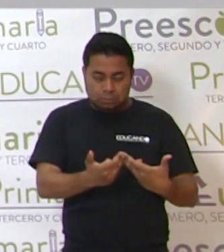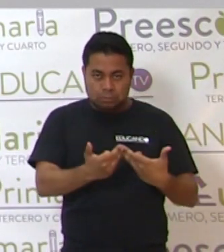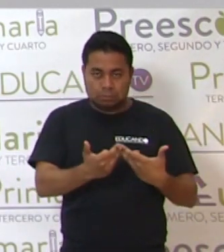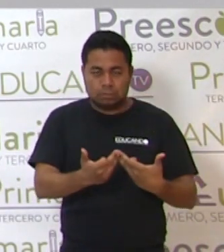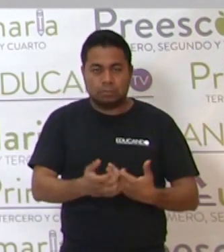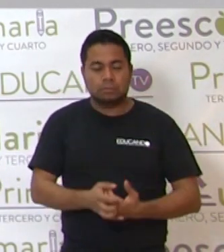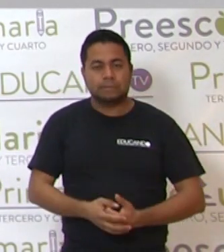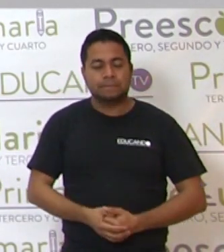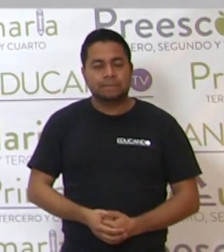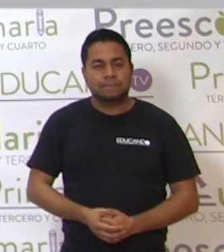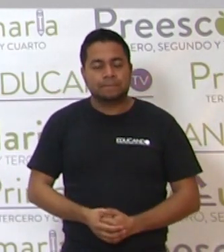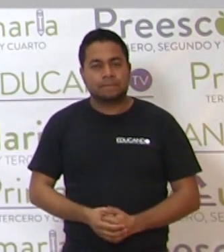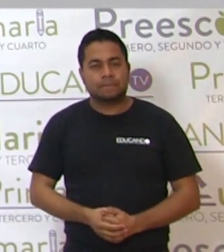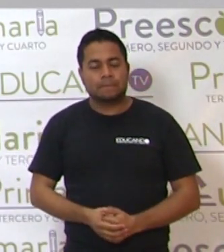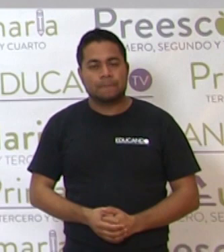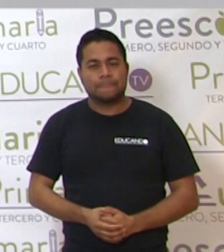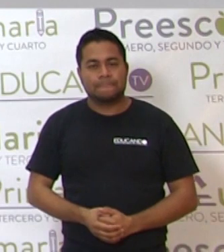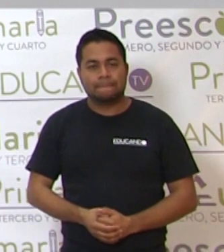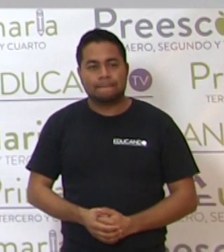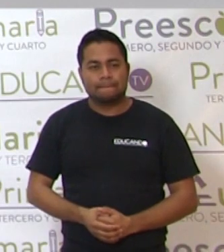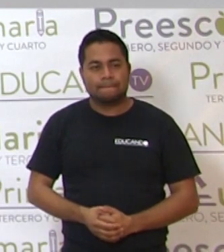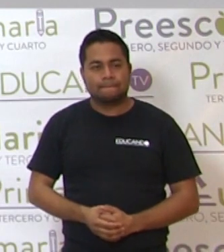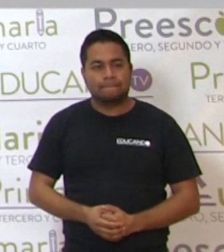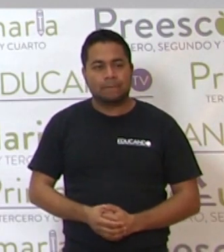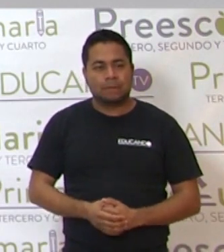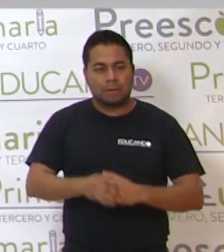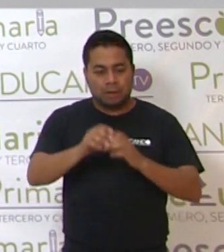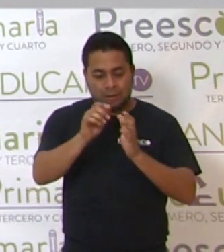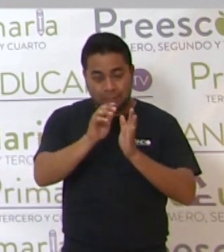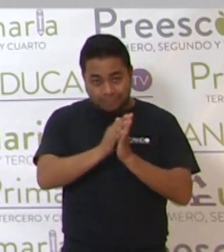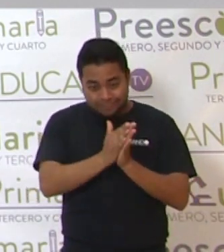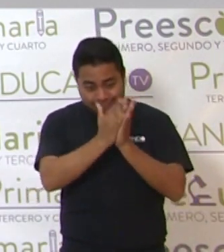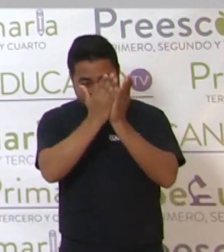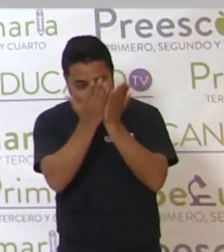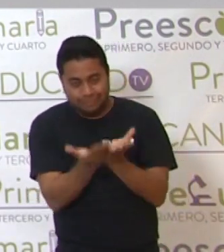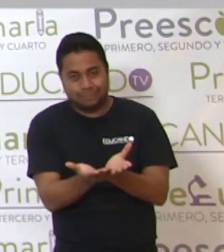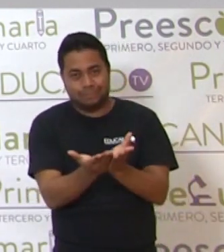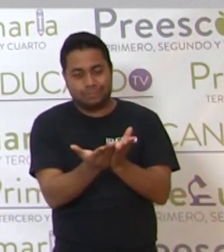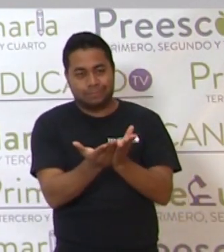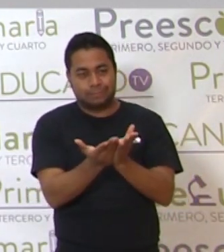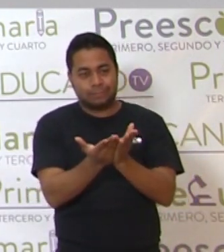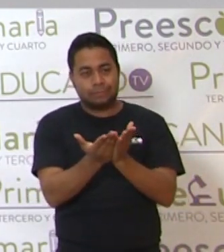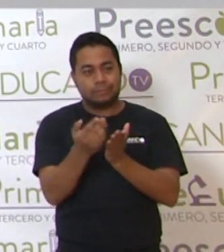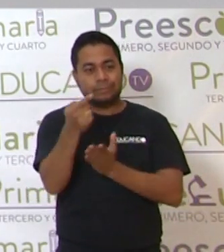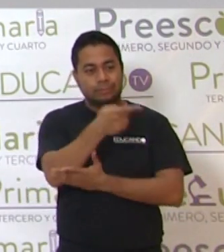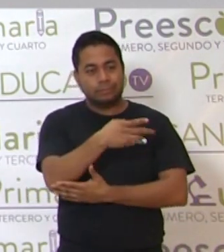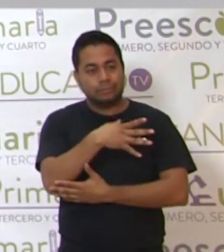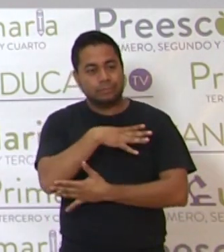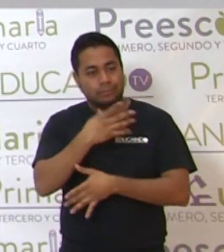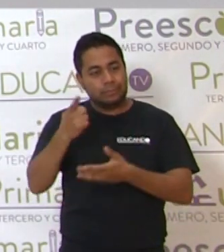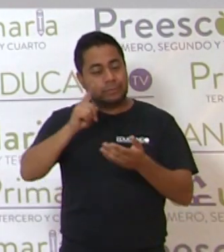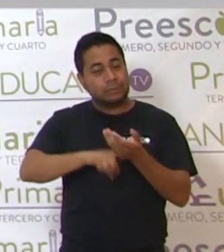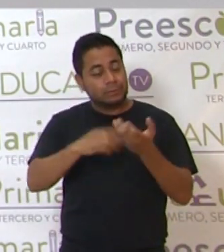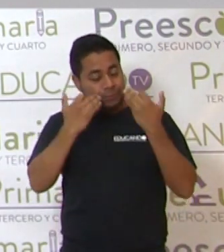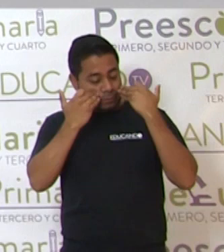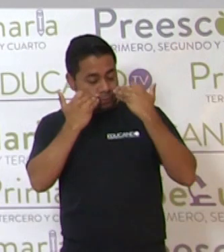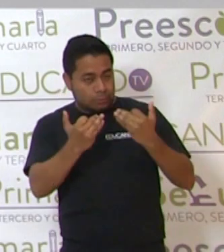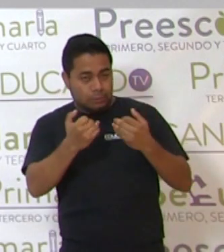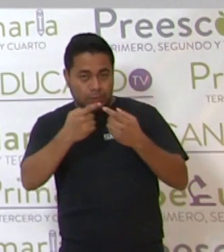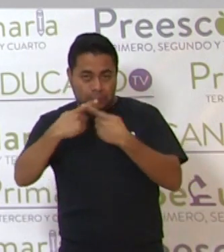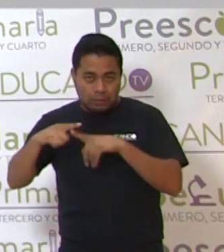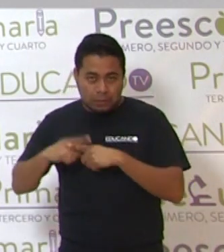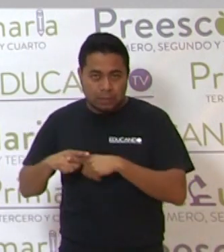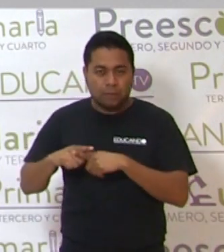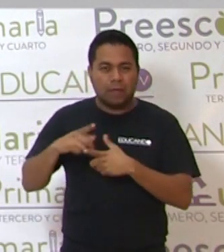¿sí? ¿Podemos abrirlo? ¿Sí? ¿Ok? Aquí vas a poder ver diferentes tipos